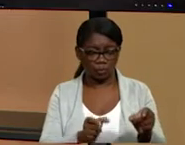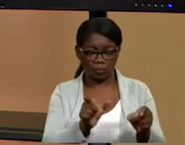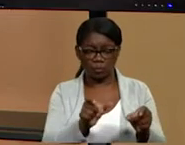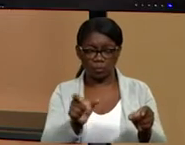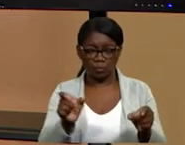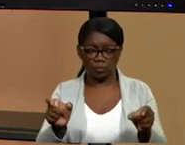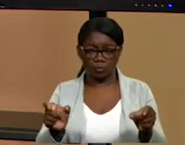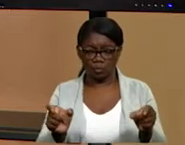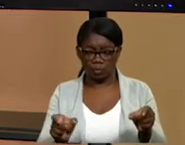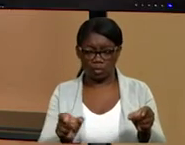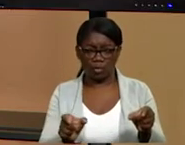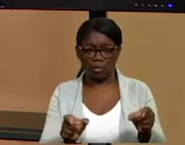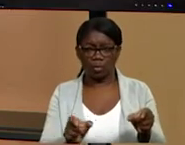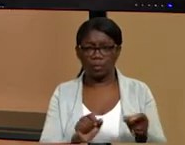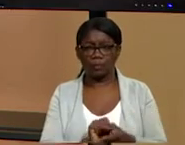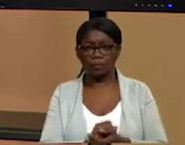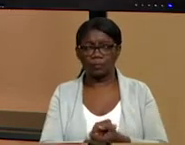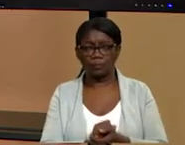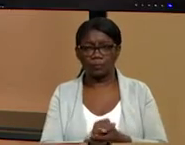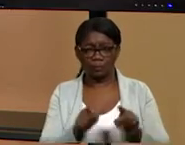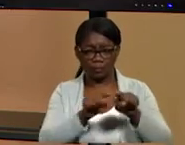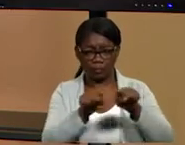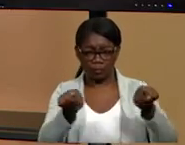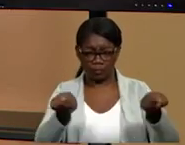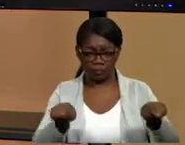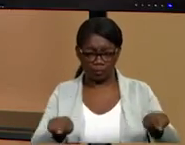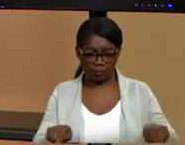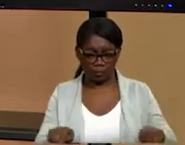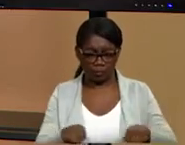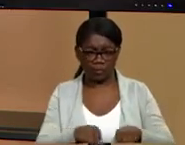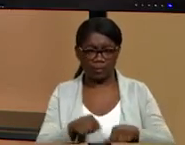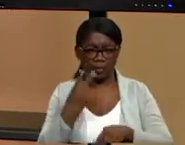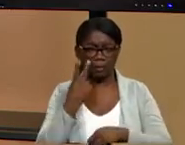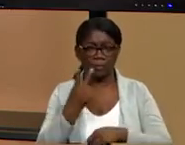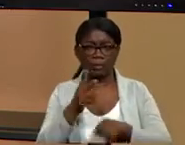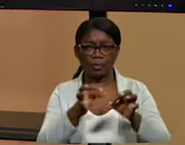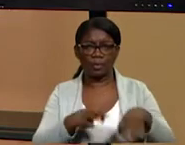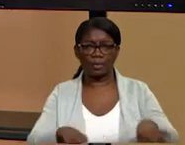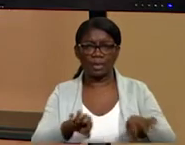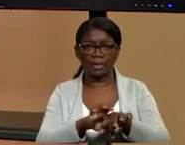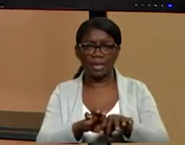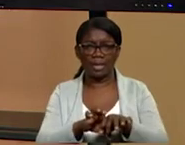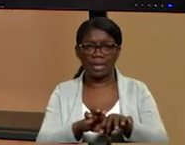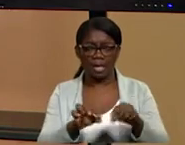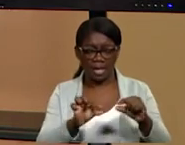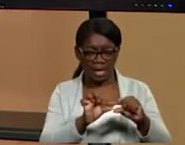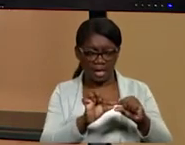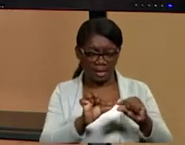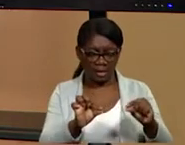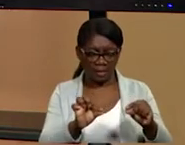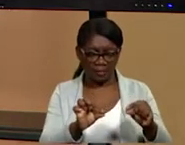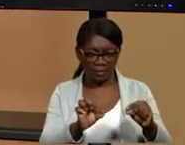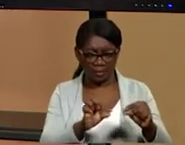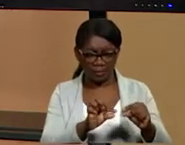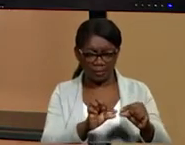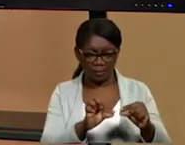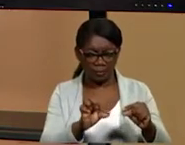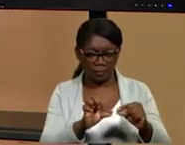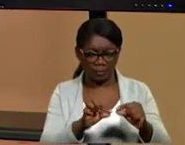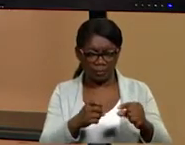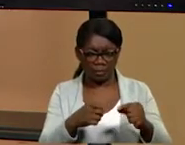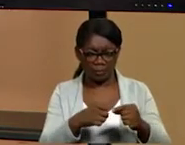electrónicos. Importante para observar las conexiones defectuosas. alambres que están corroídos, que tuvieron un